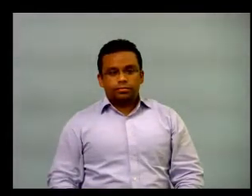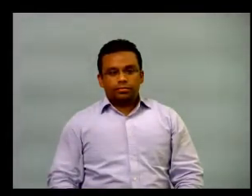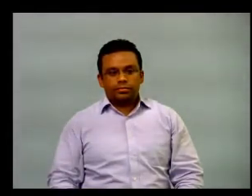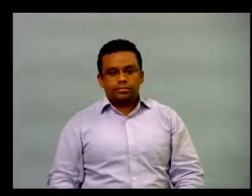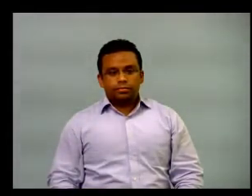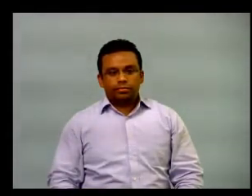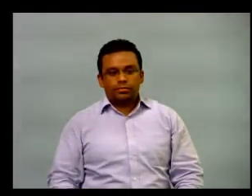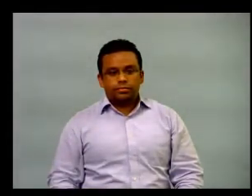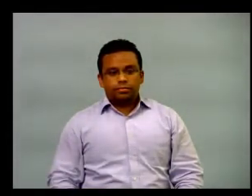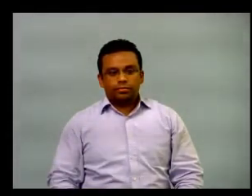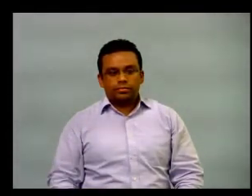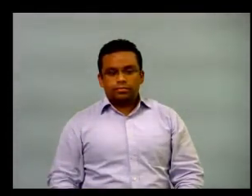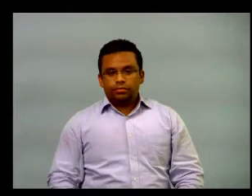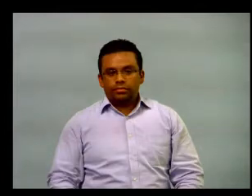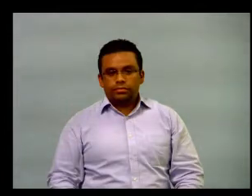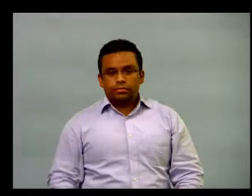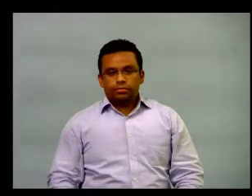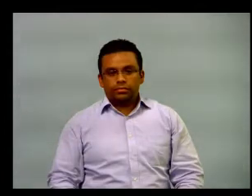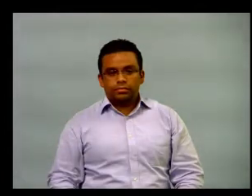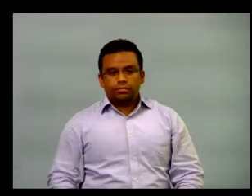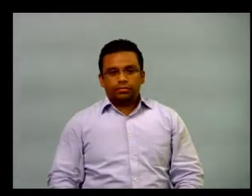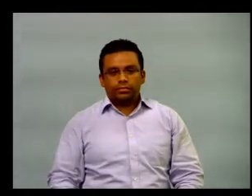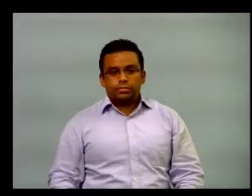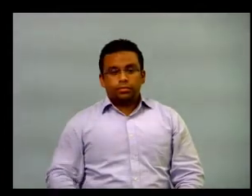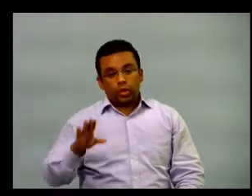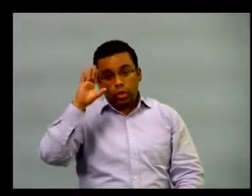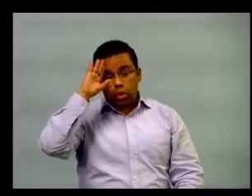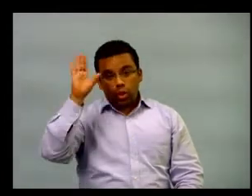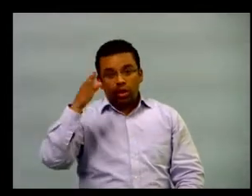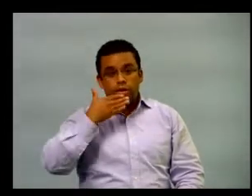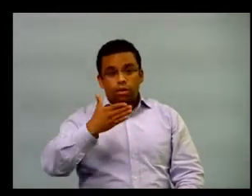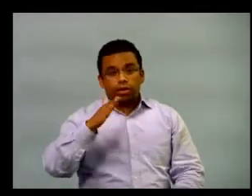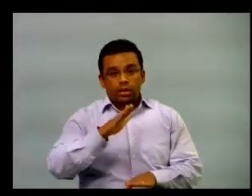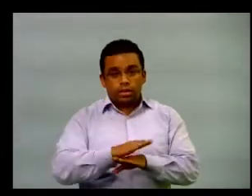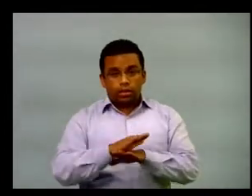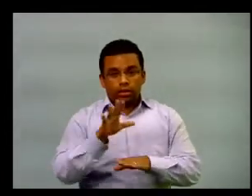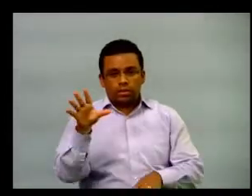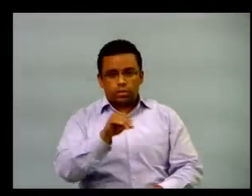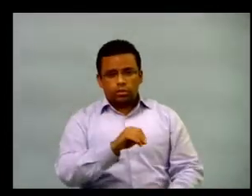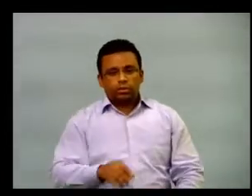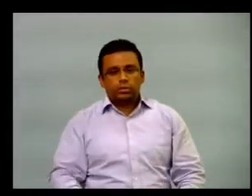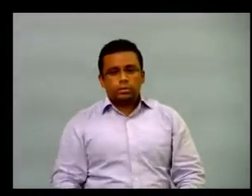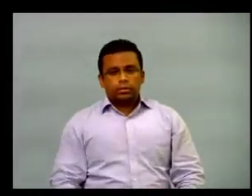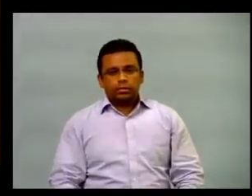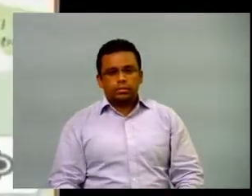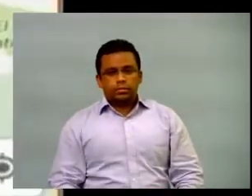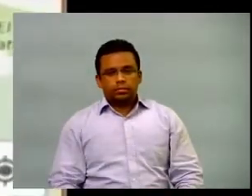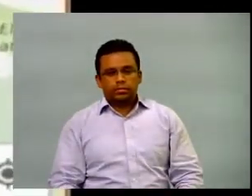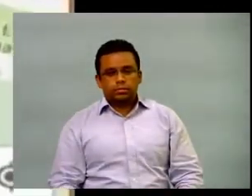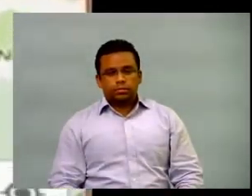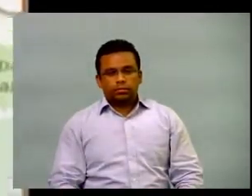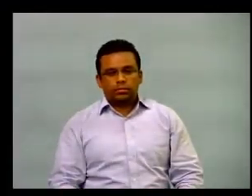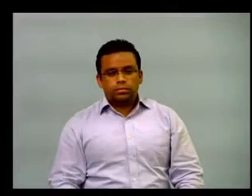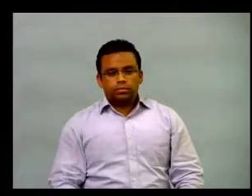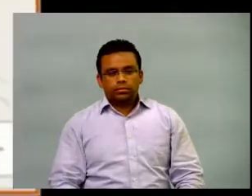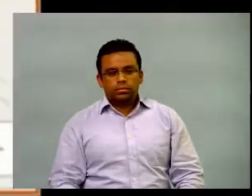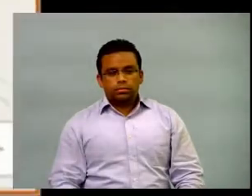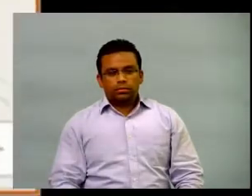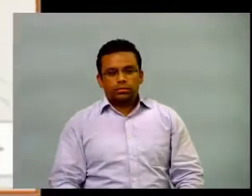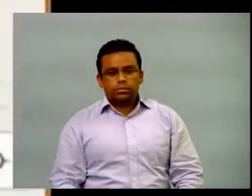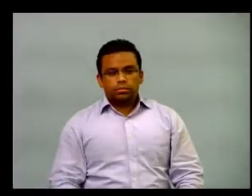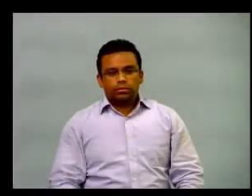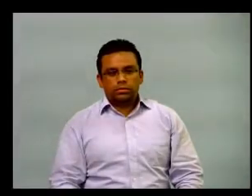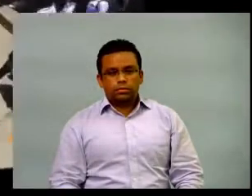Audio. La institución educativa Camilo Torres se encuentra ubicada en una zona urbana marginal al norte de la ciudad de Montería.